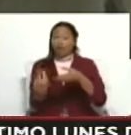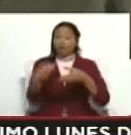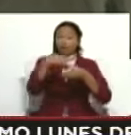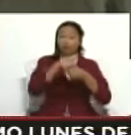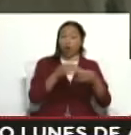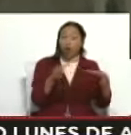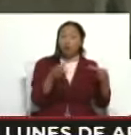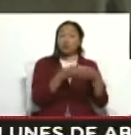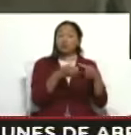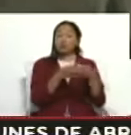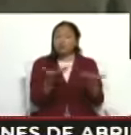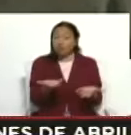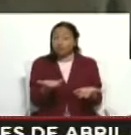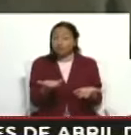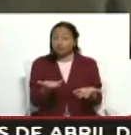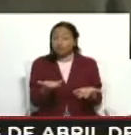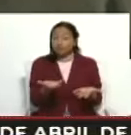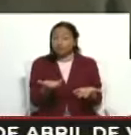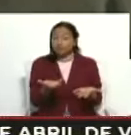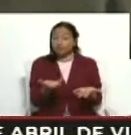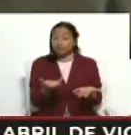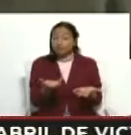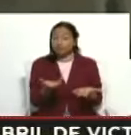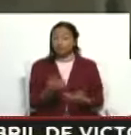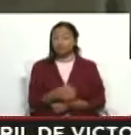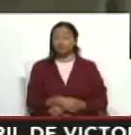en el proceso electoral, no sé.